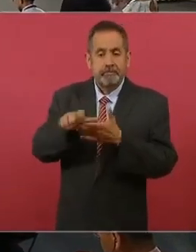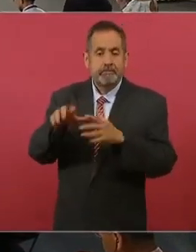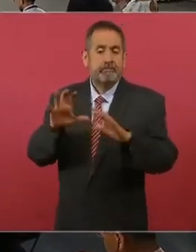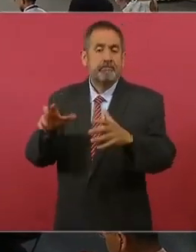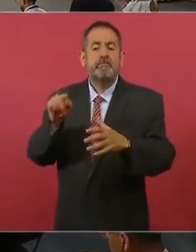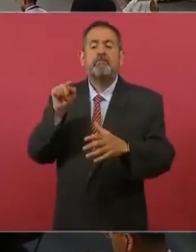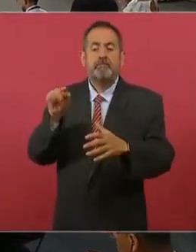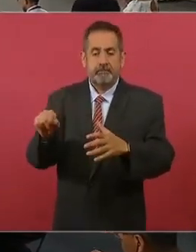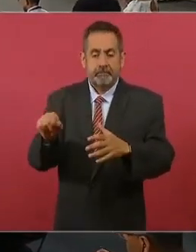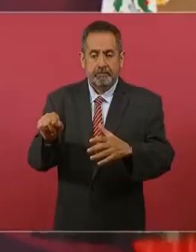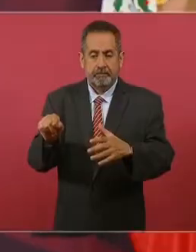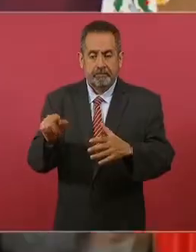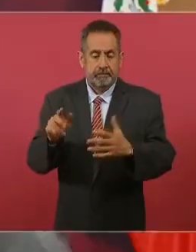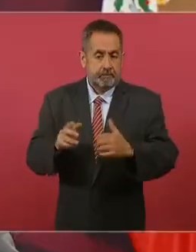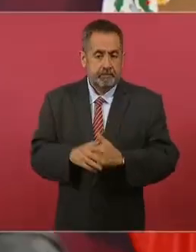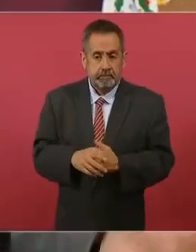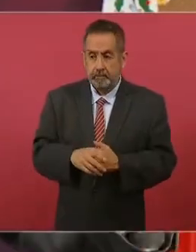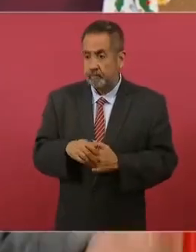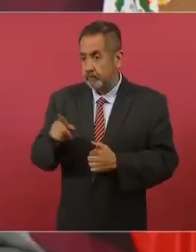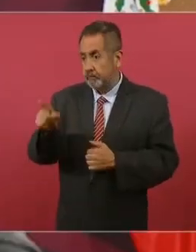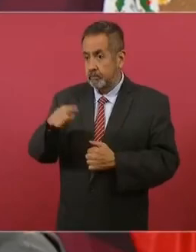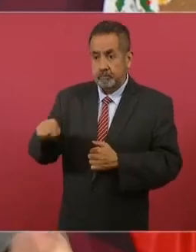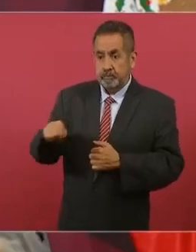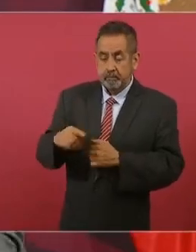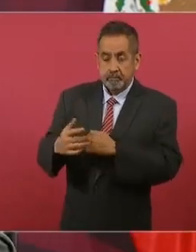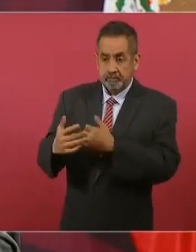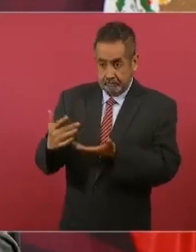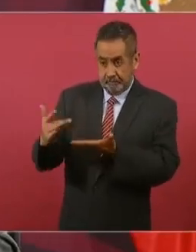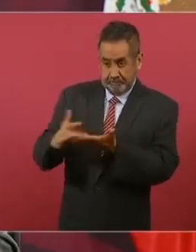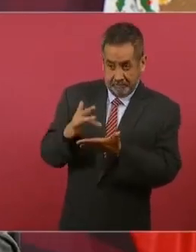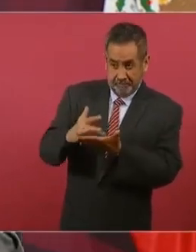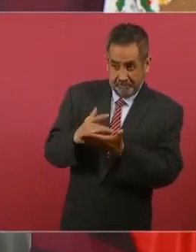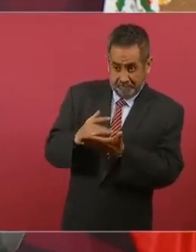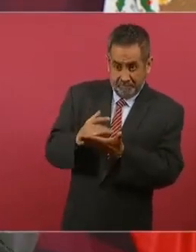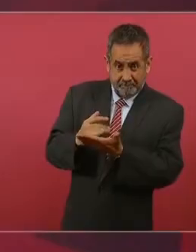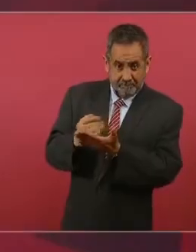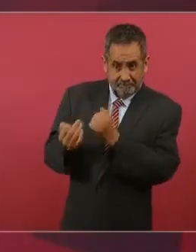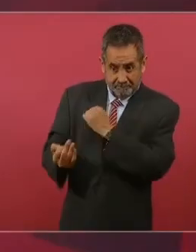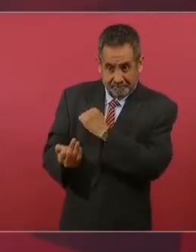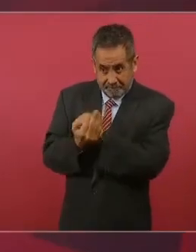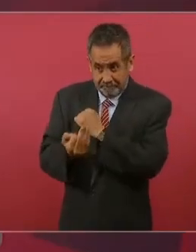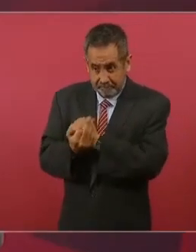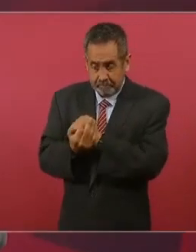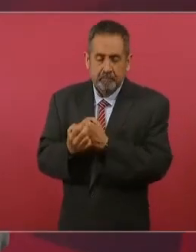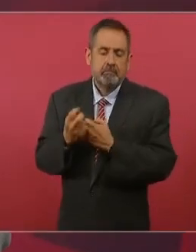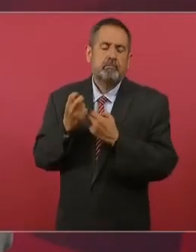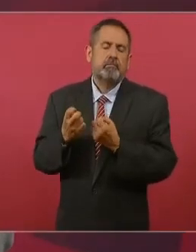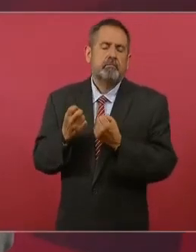sí, no nos apoyamos en el pueblo. Les digo,